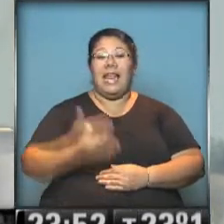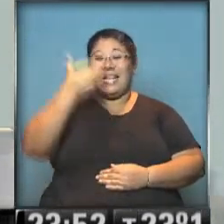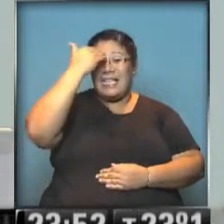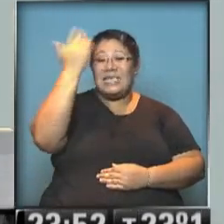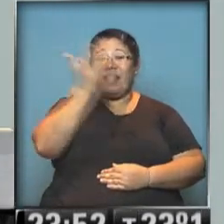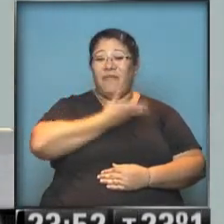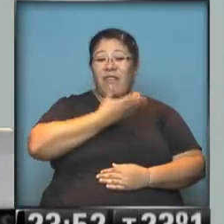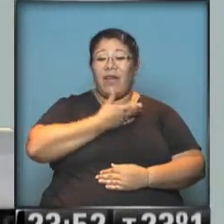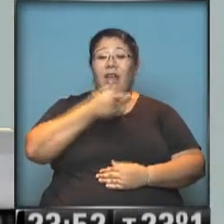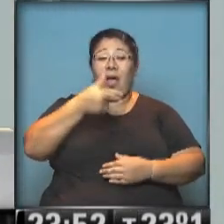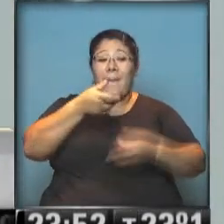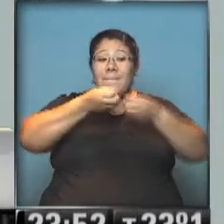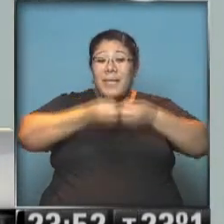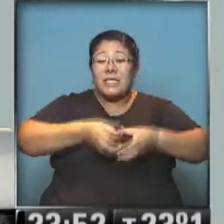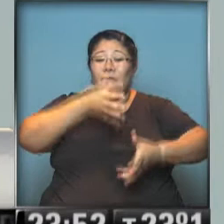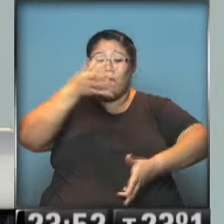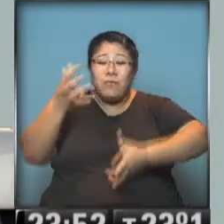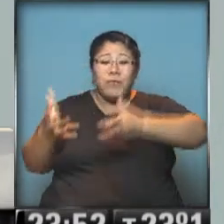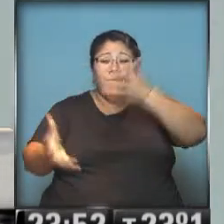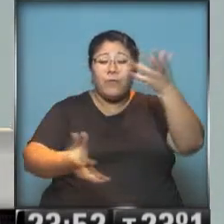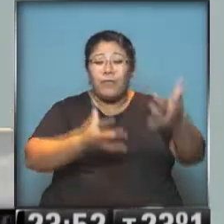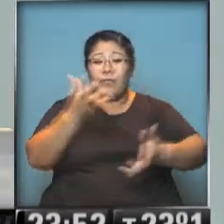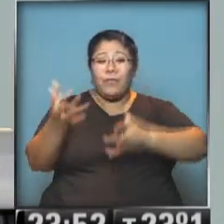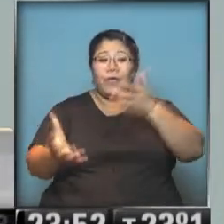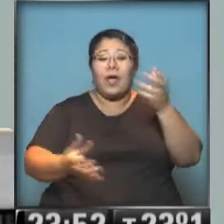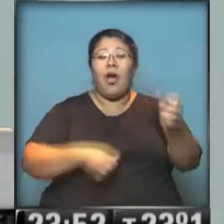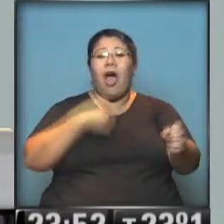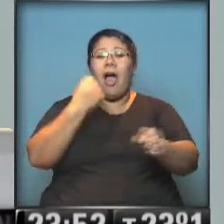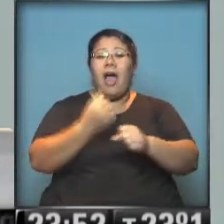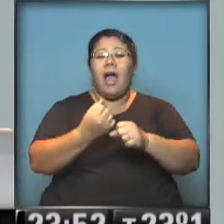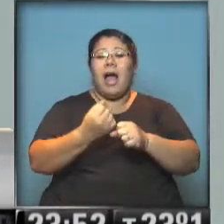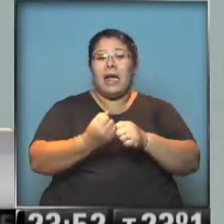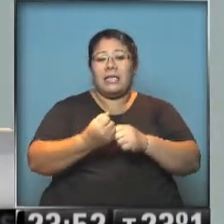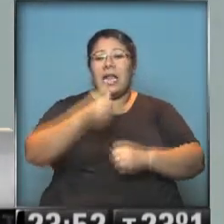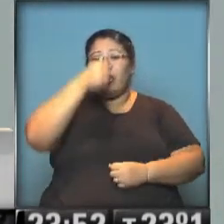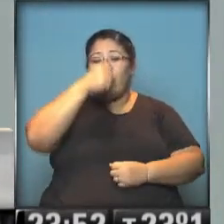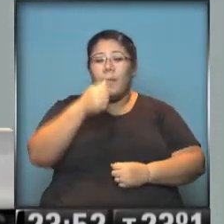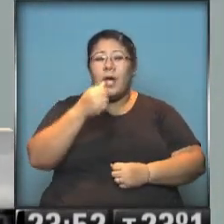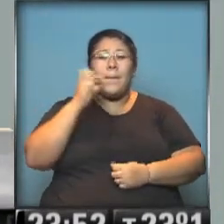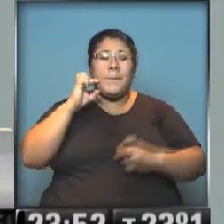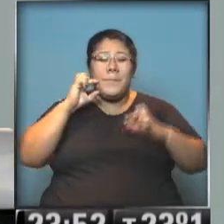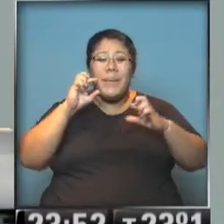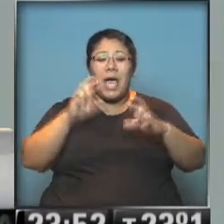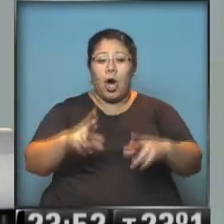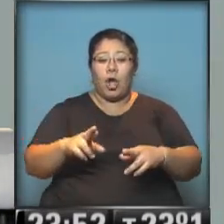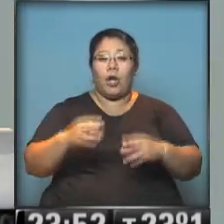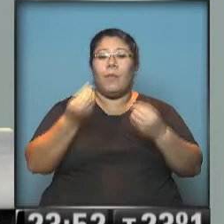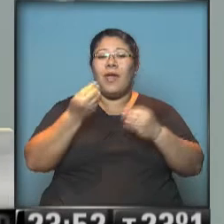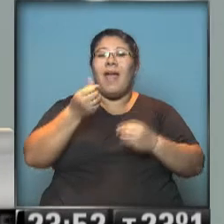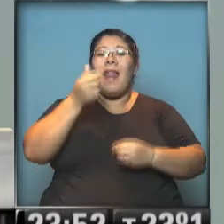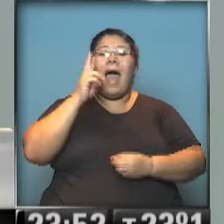febrero se inició el incendio, que alcanzó su mayor nivel de actividad el domingo, cuando superó el arroyo El Pedregoso, donde se había dispuesto la